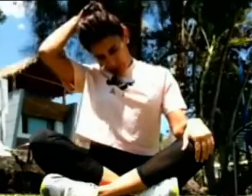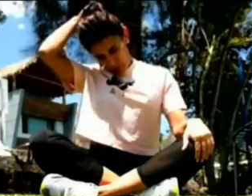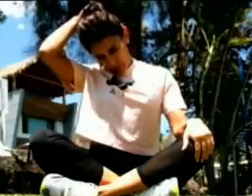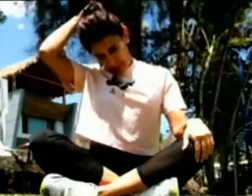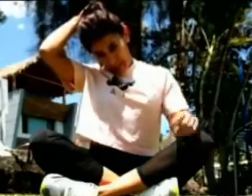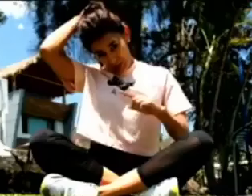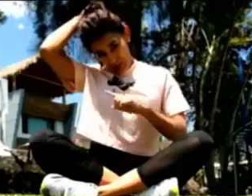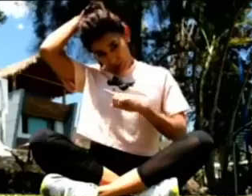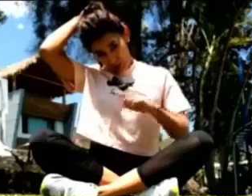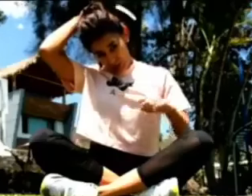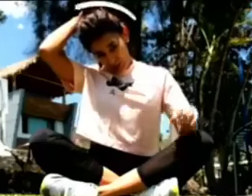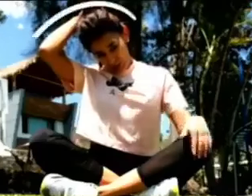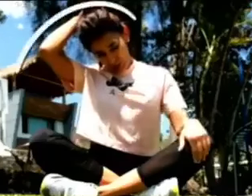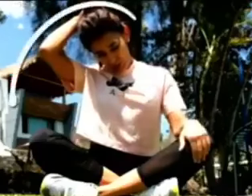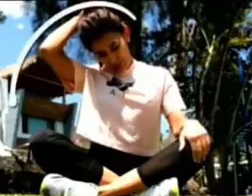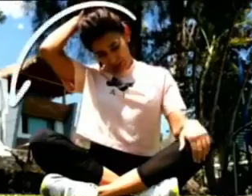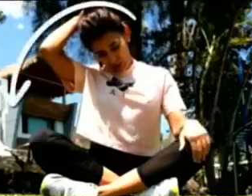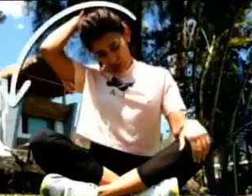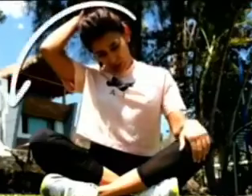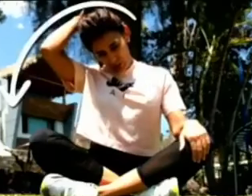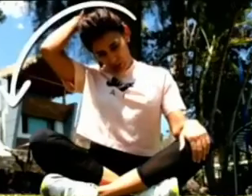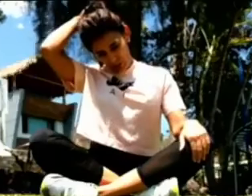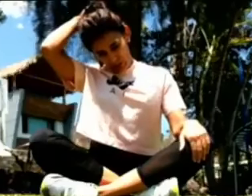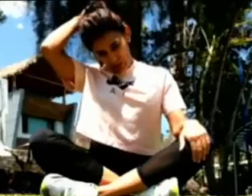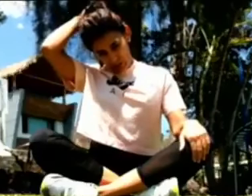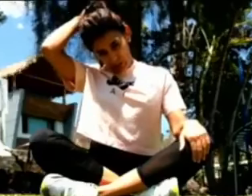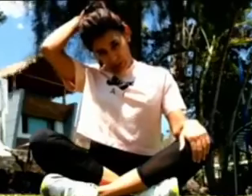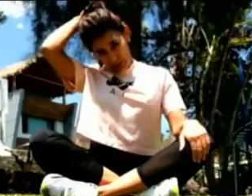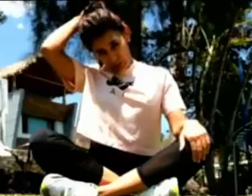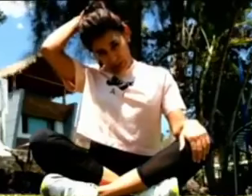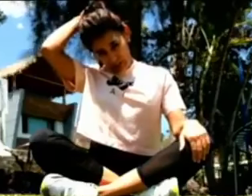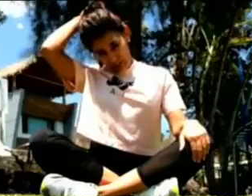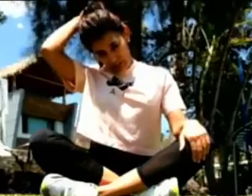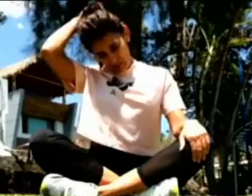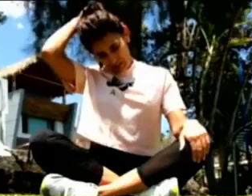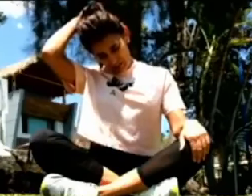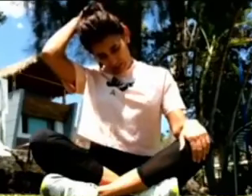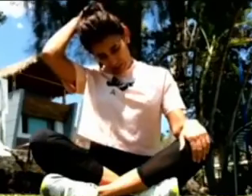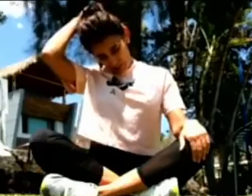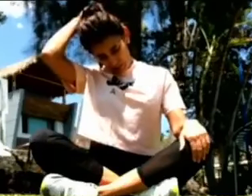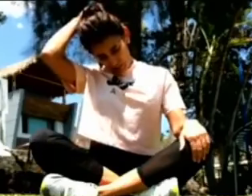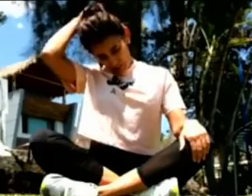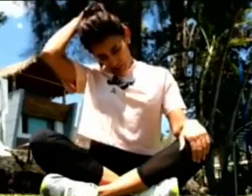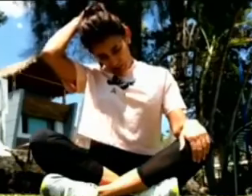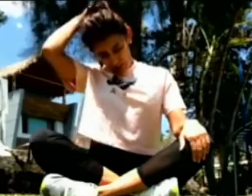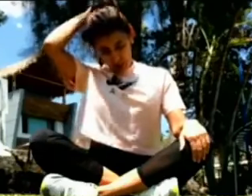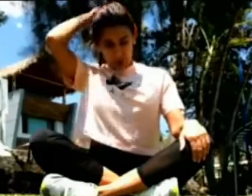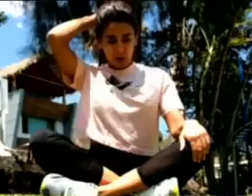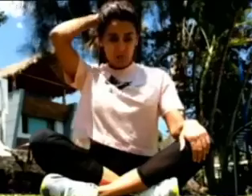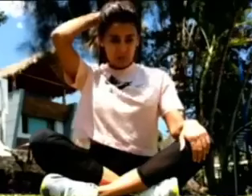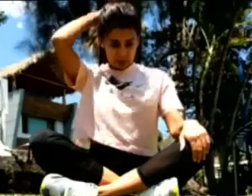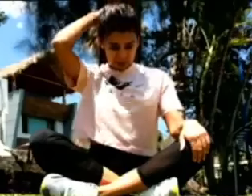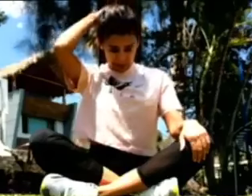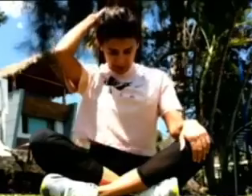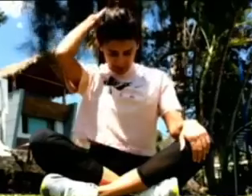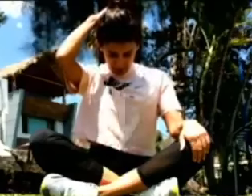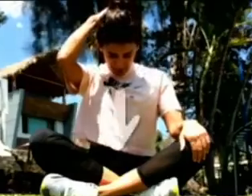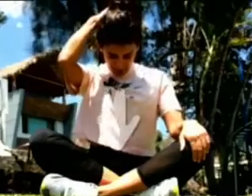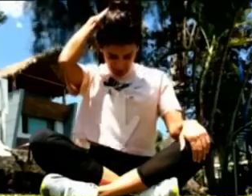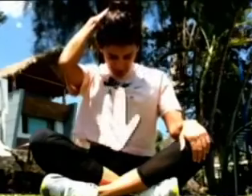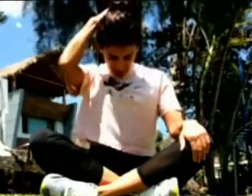Primero hacia el lado en donde estamos, donde está nuestro brazo, y nos estamos agarrando la cabeza. Y luego hacia el